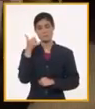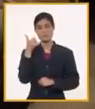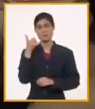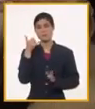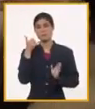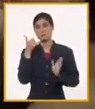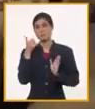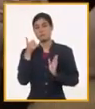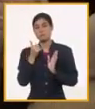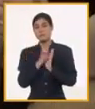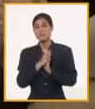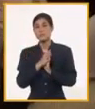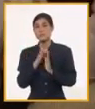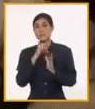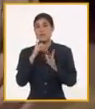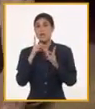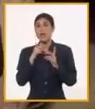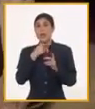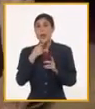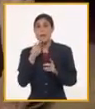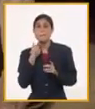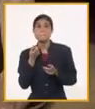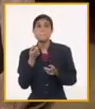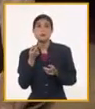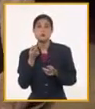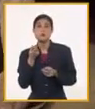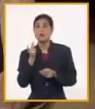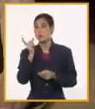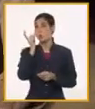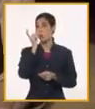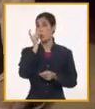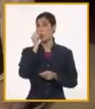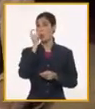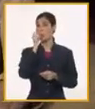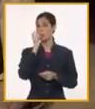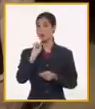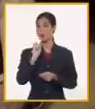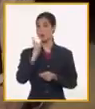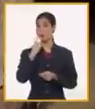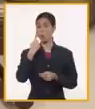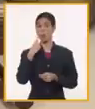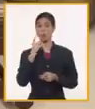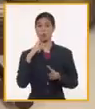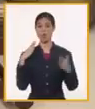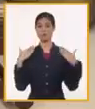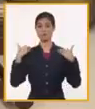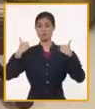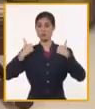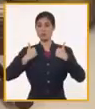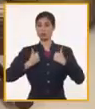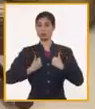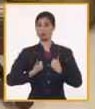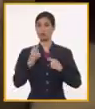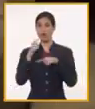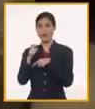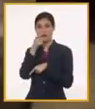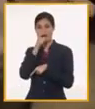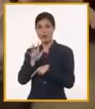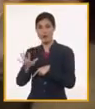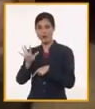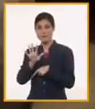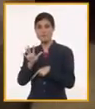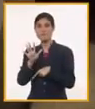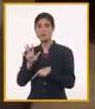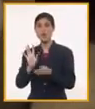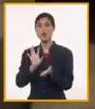que Gastón Sumalió, que era uno de los dirigentes del movimiento que había en el Congo,